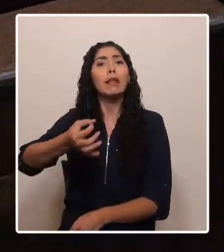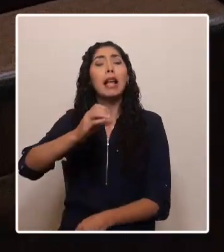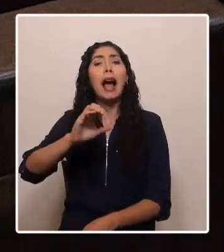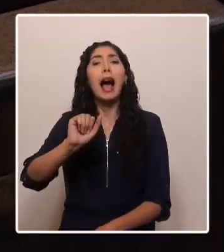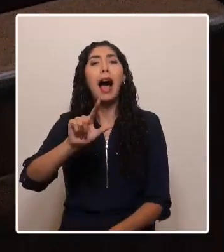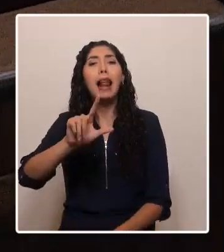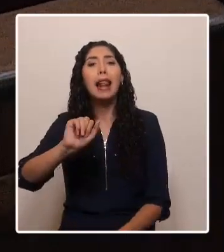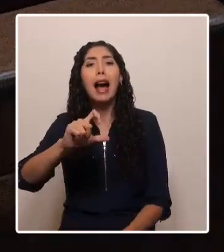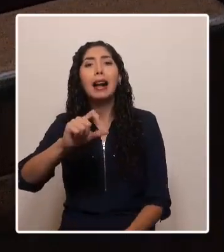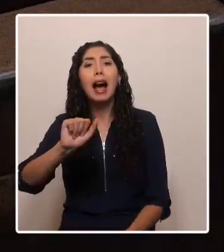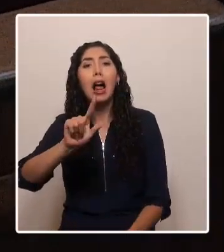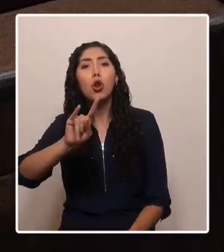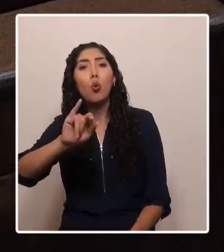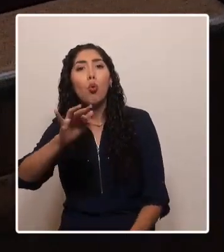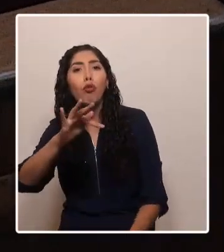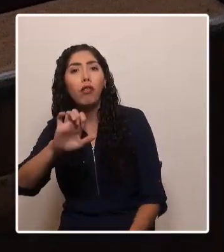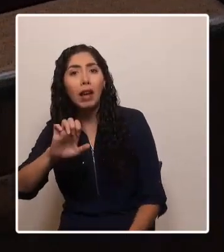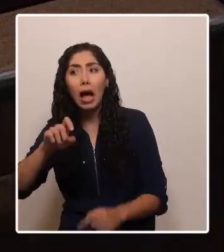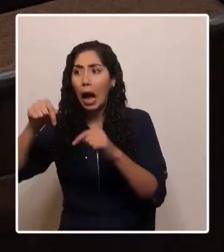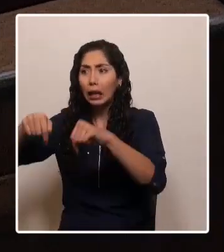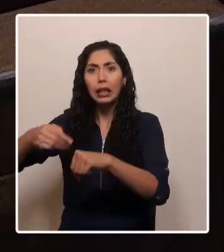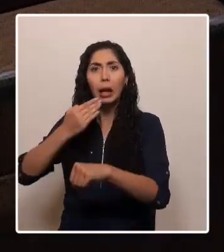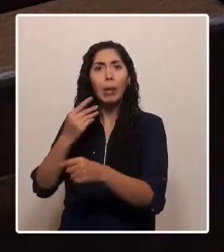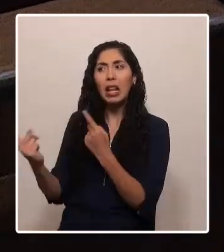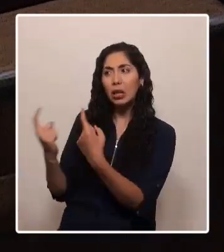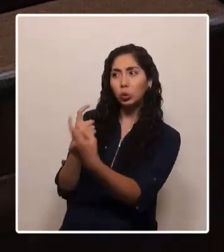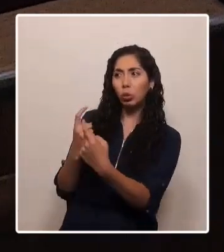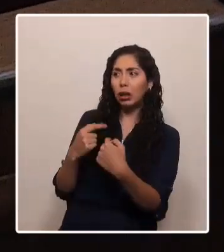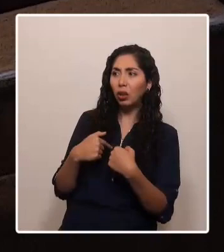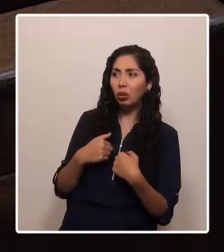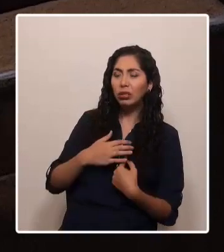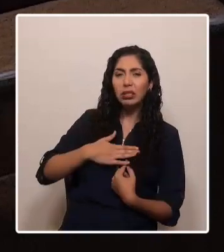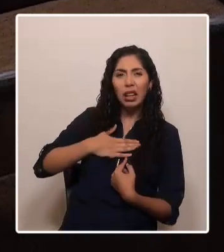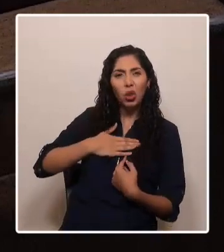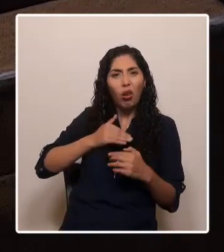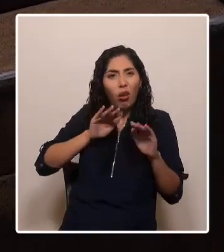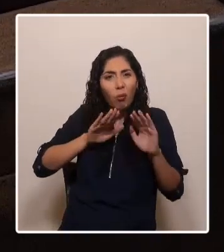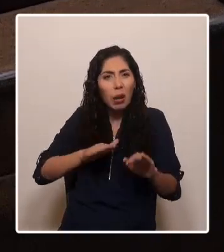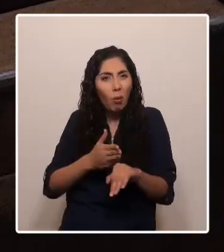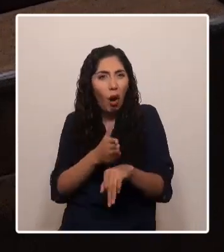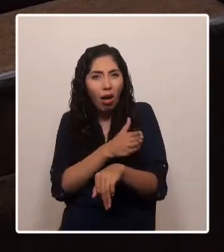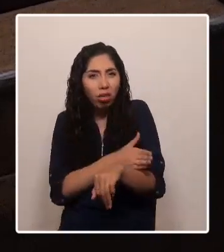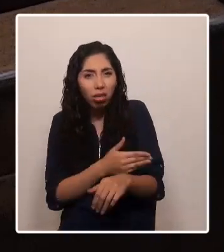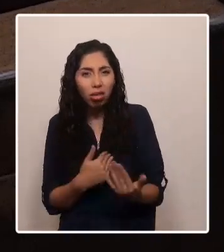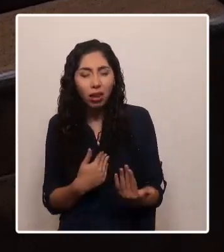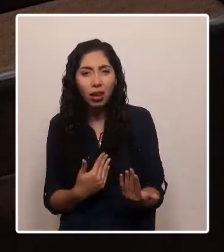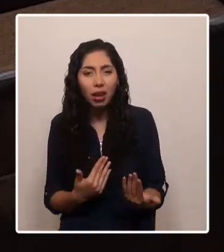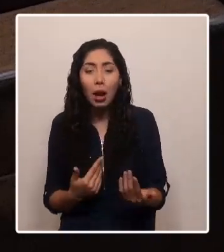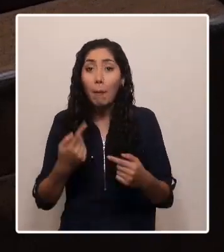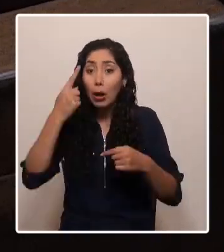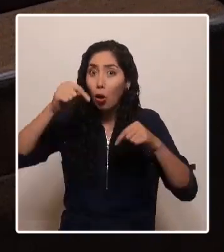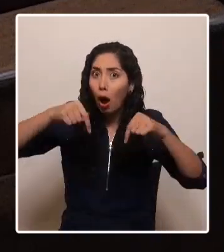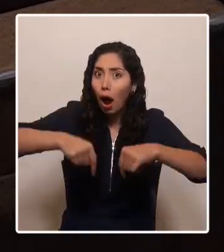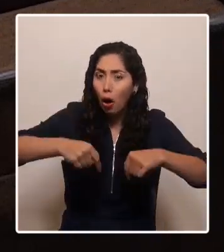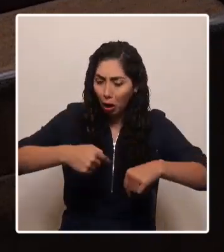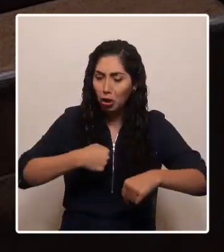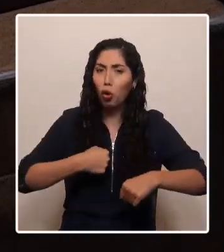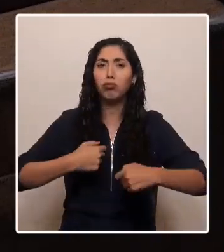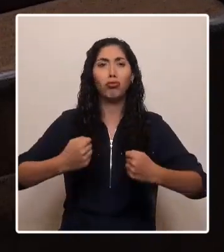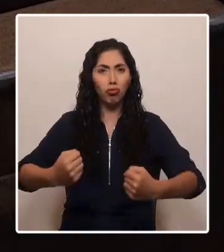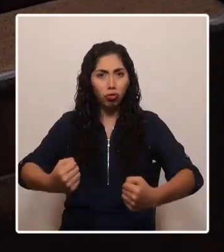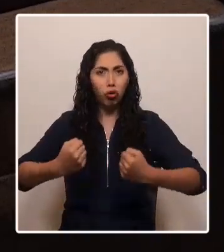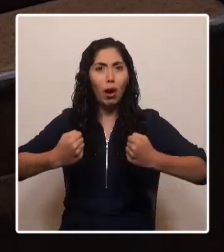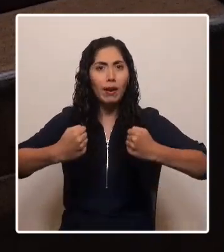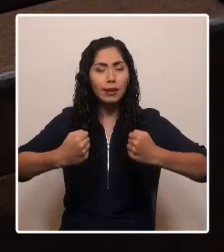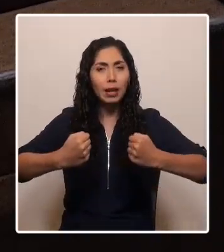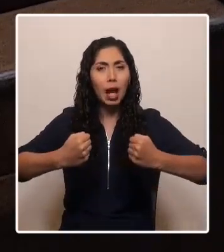insultan, tengo esa misma sensación, pero con la diferencia que ahora traigo la fuerza que heredé de